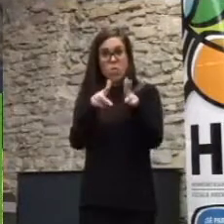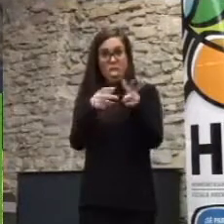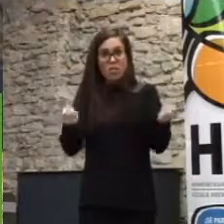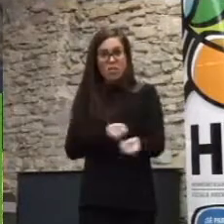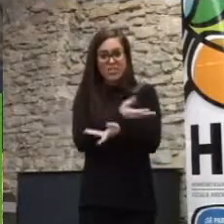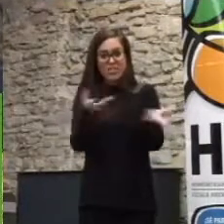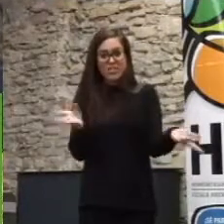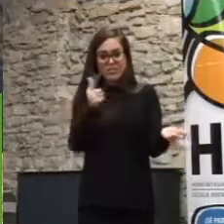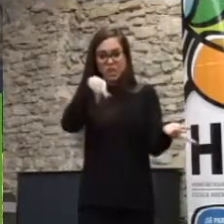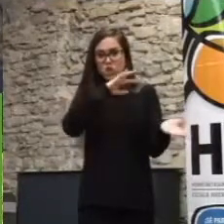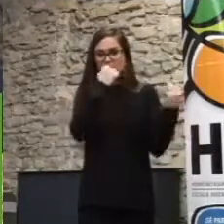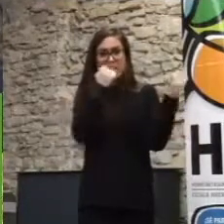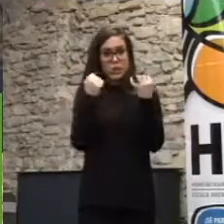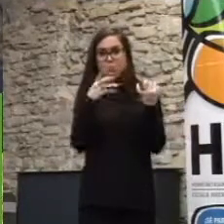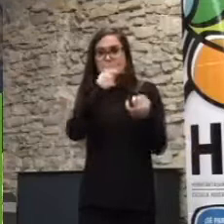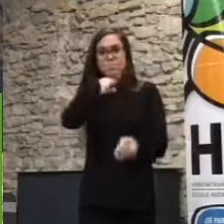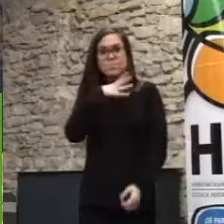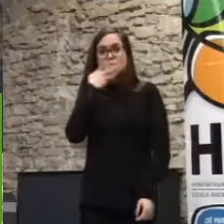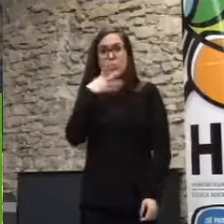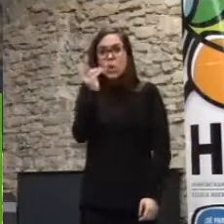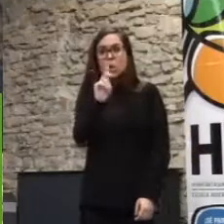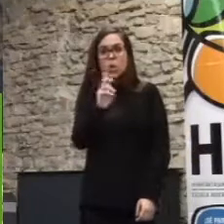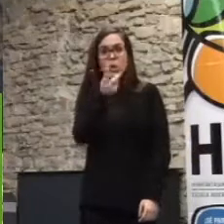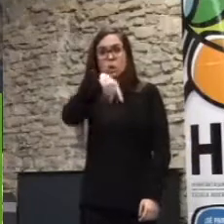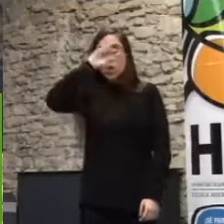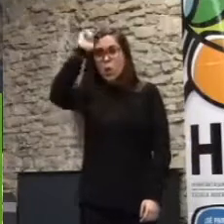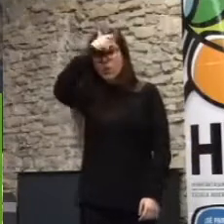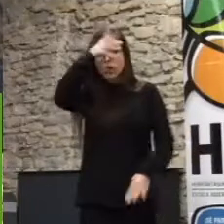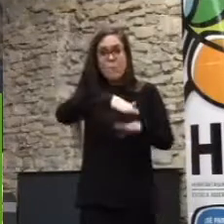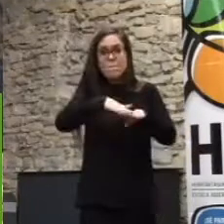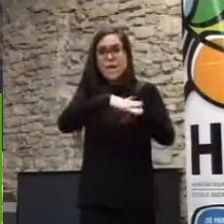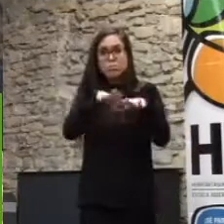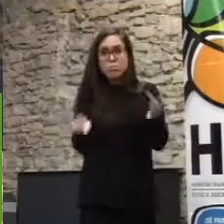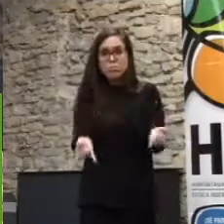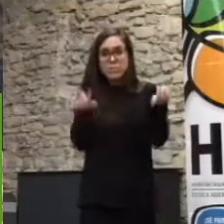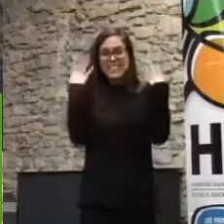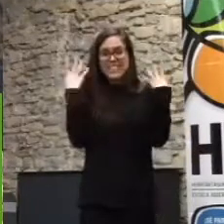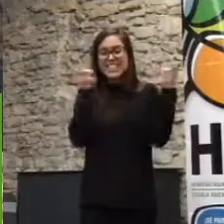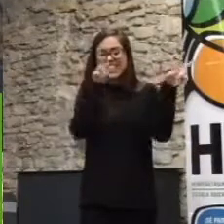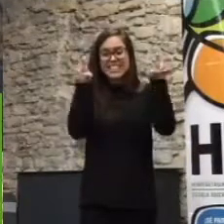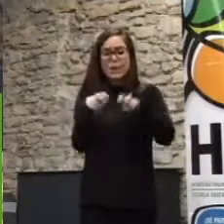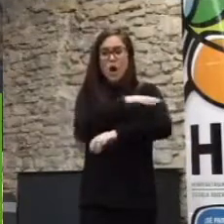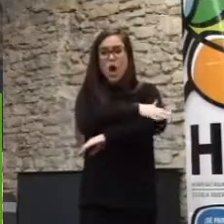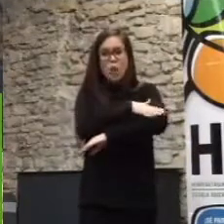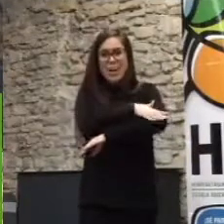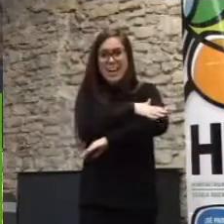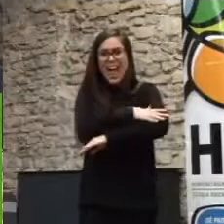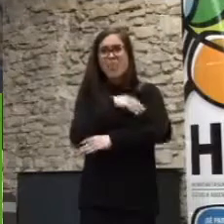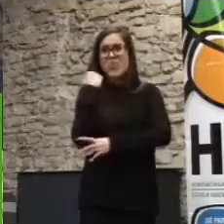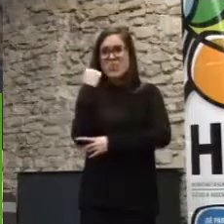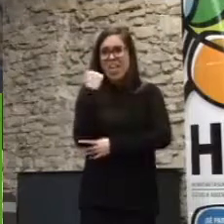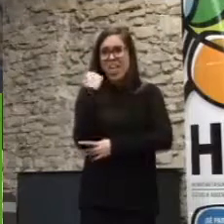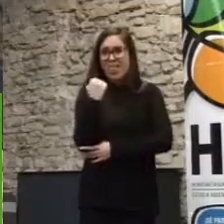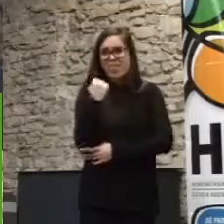no conocemos nuestras instituciones, que desconocemos conceptos básicos en materia de gobernanza, de democracia? Los medios